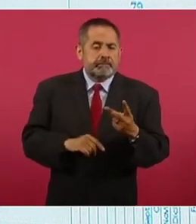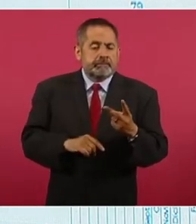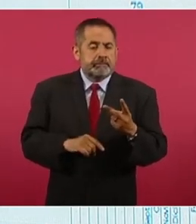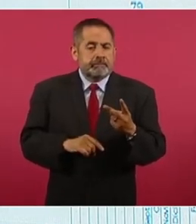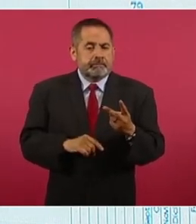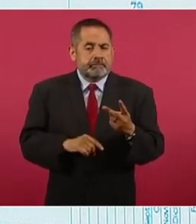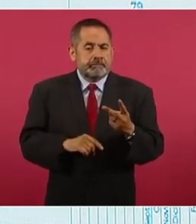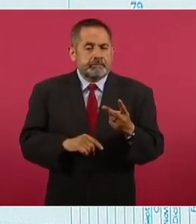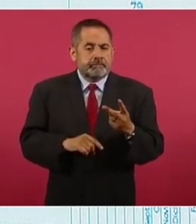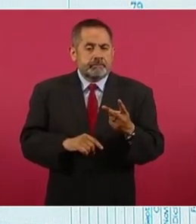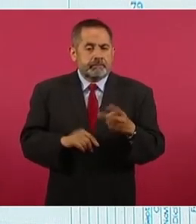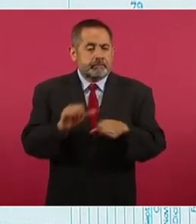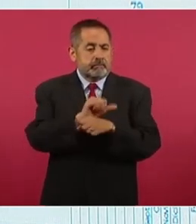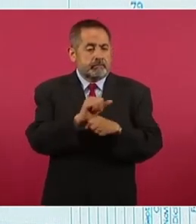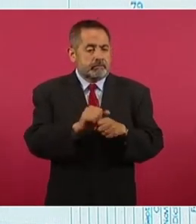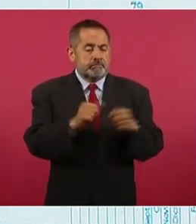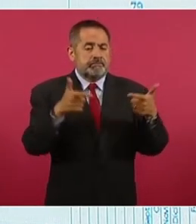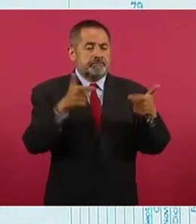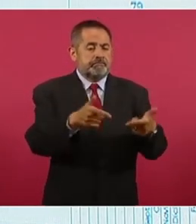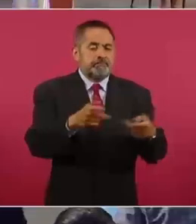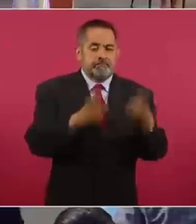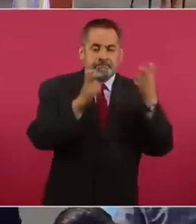y robo de vehículo,